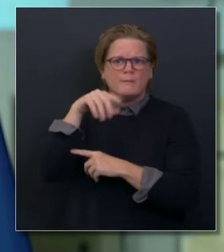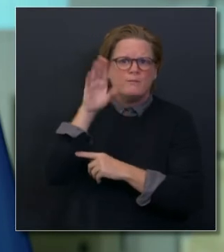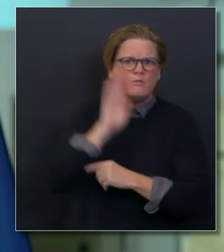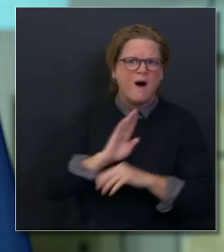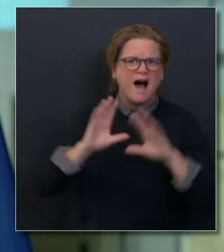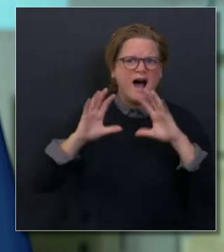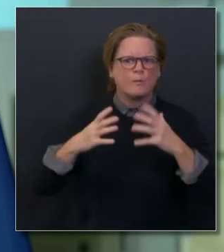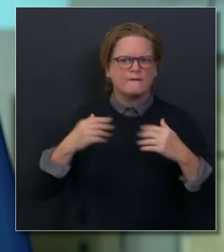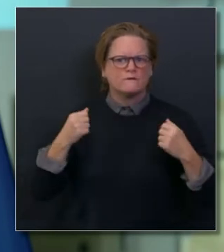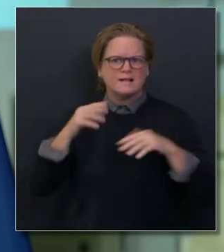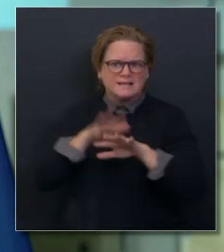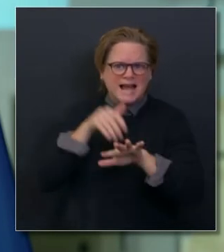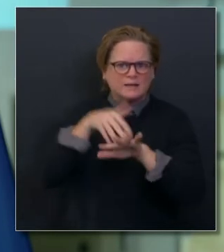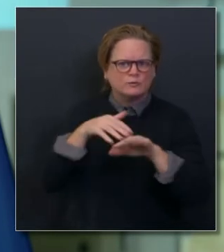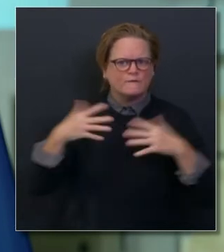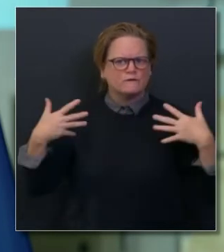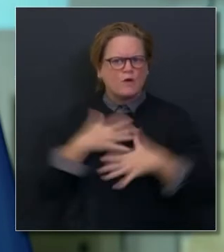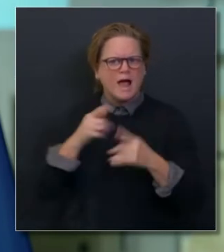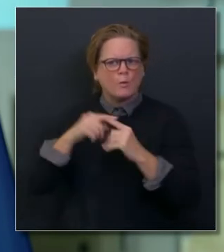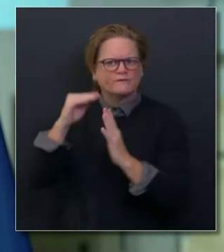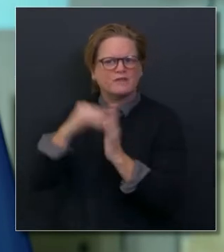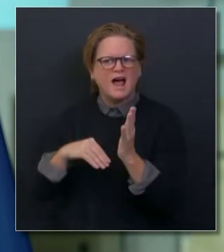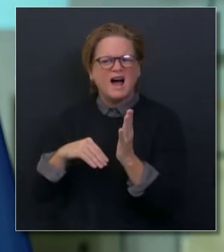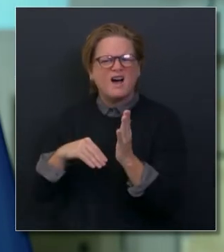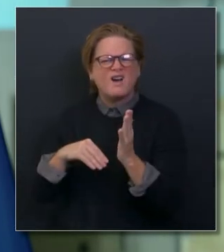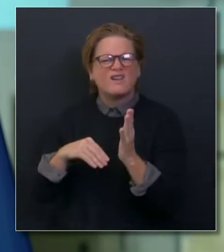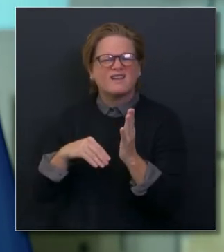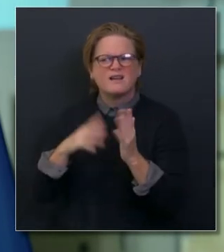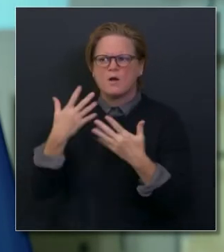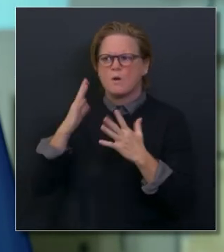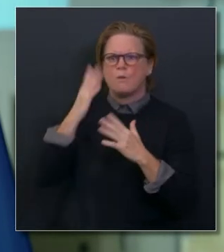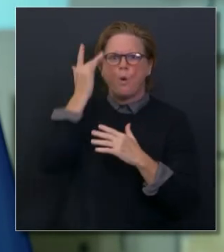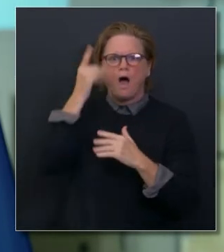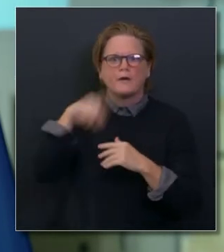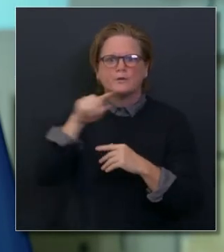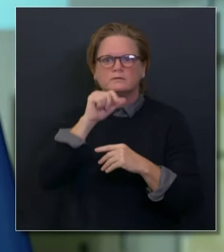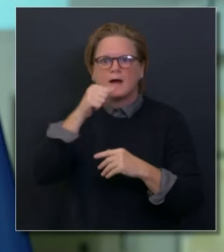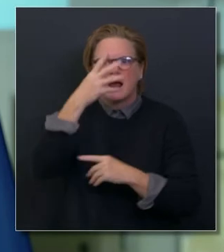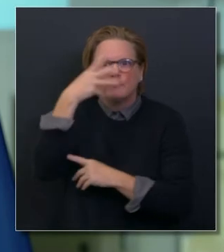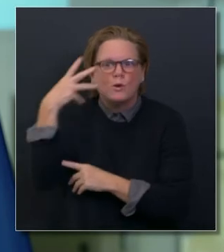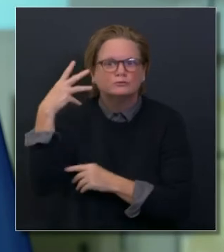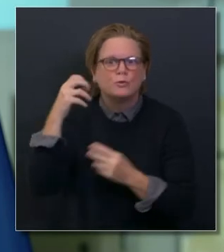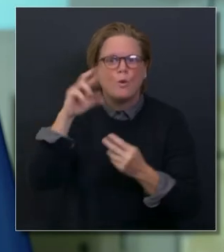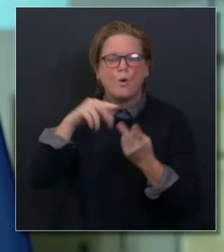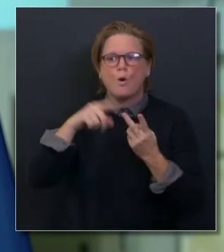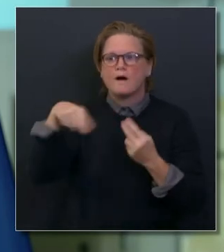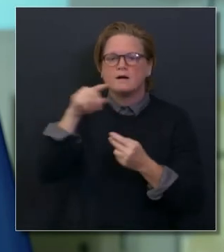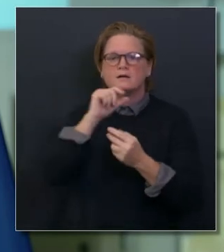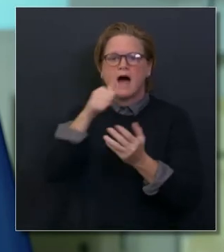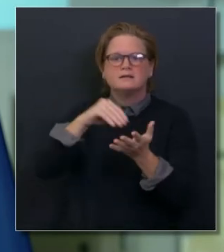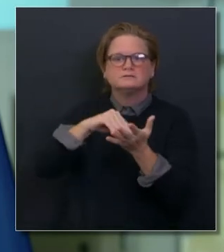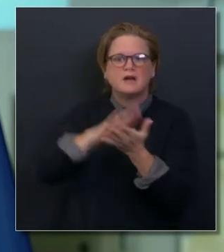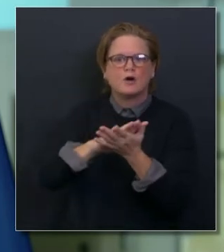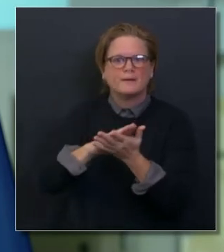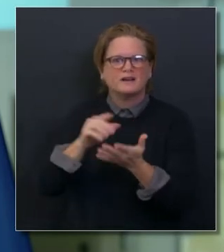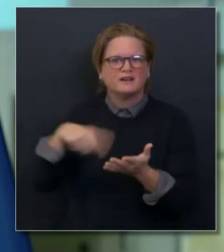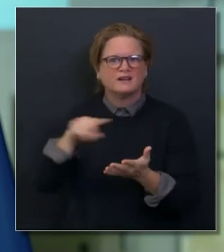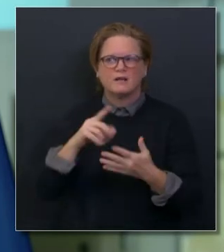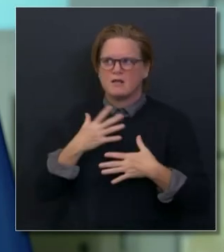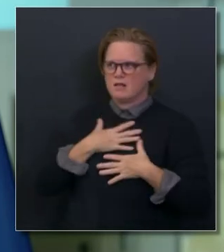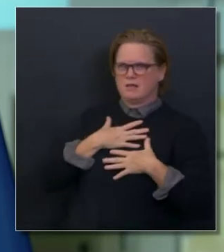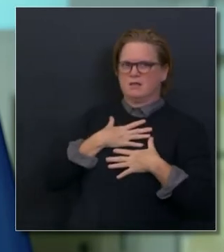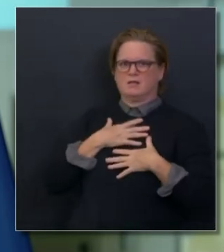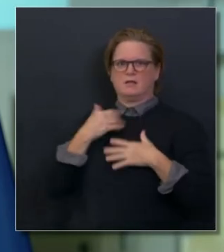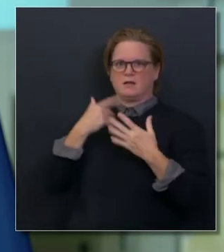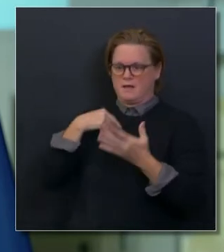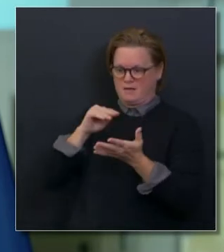de individuos que tienen miembros de su familia que tal vez no estén documentados para estar en el país, para